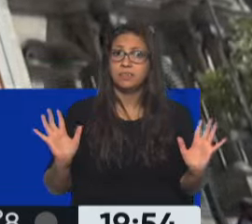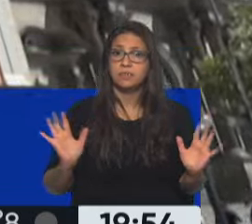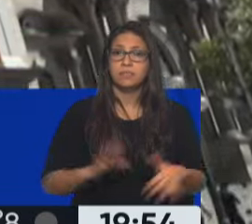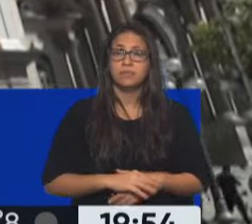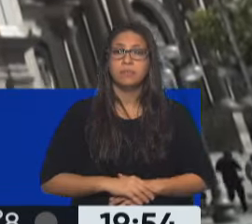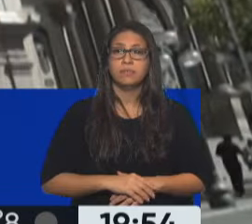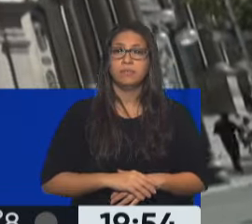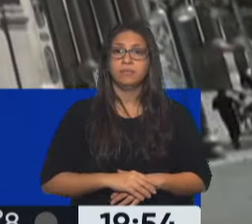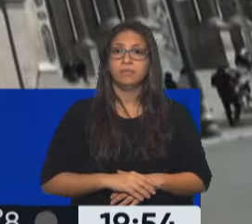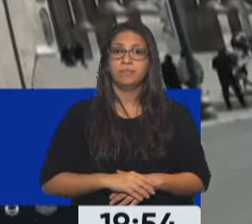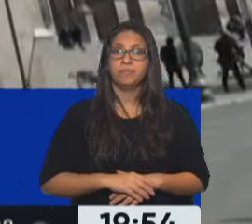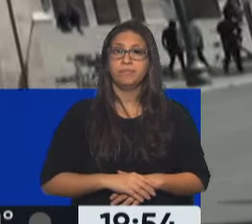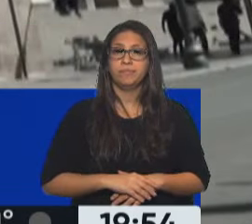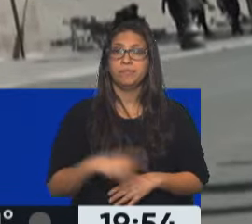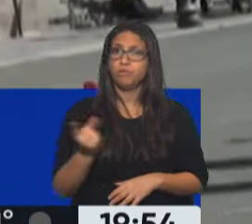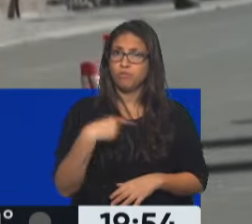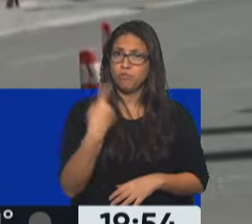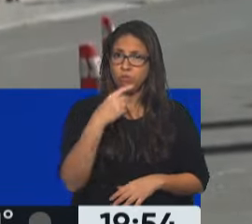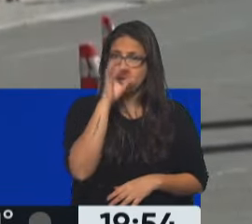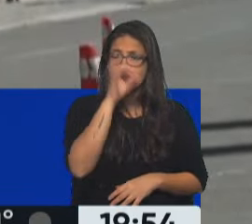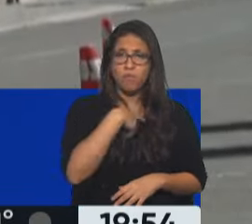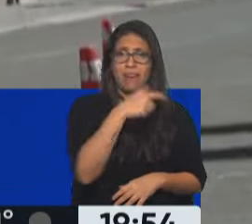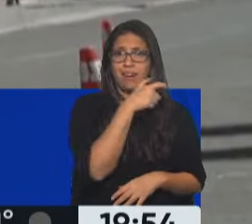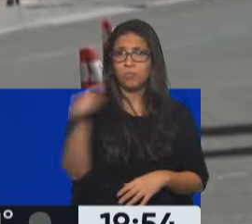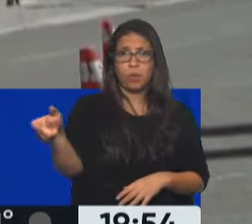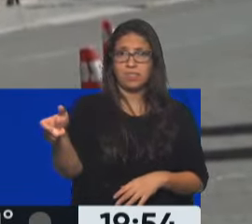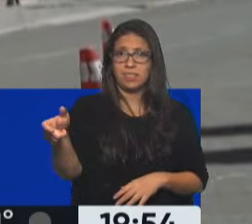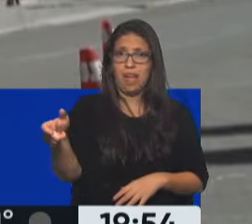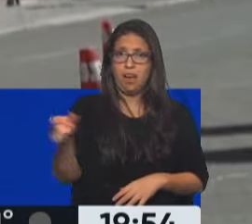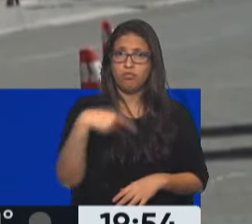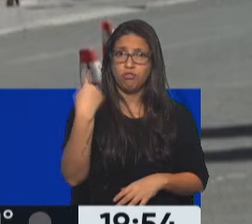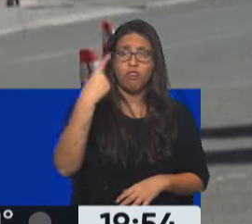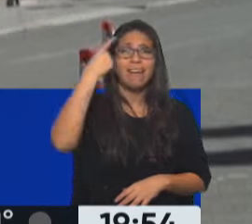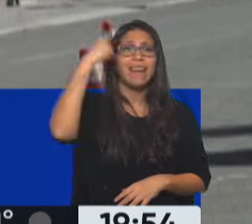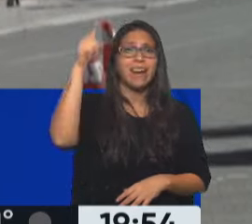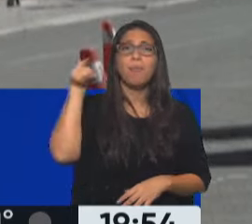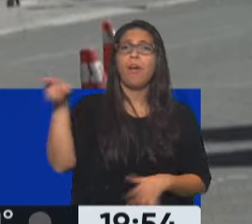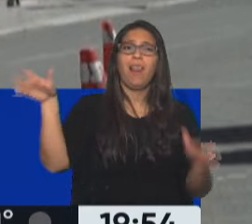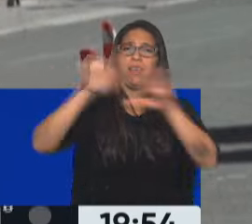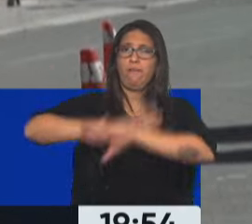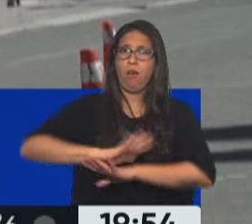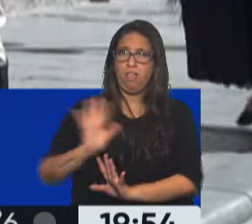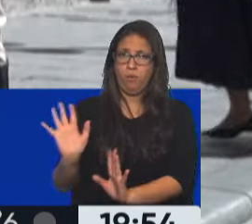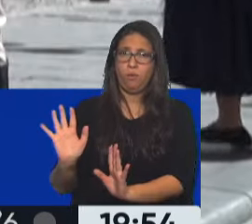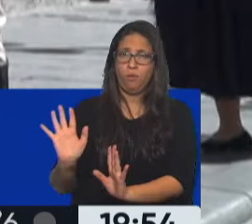que está haciendo, nosotros nunca hemos respondido, porque creemos nosotros que está equivocado.